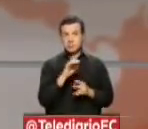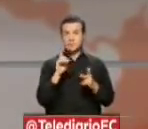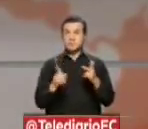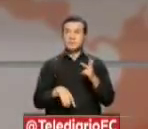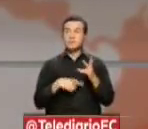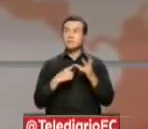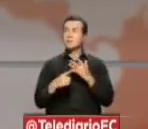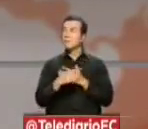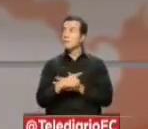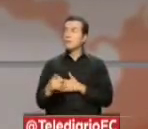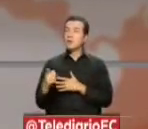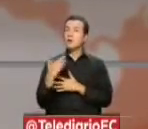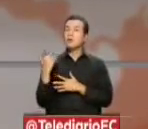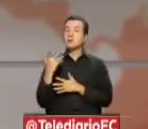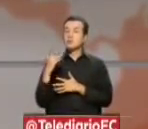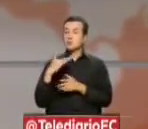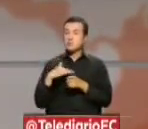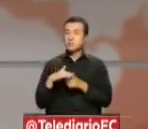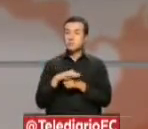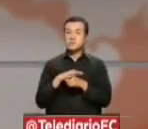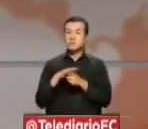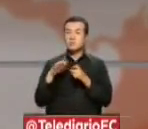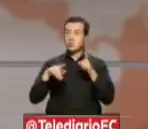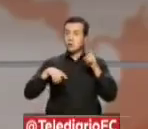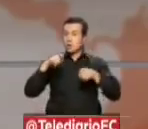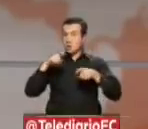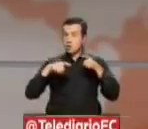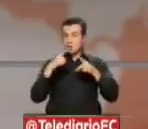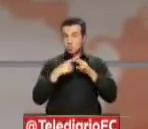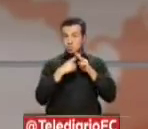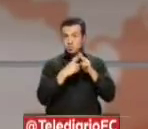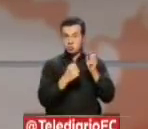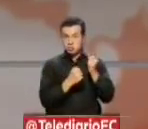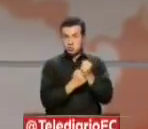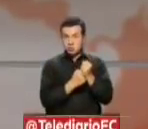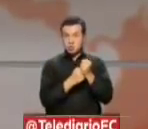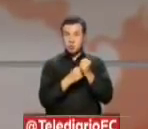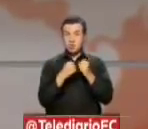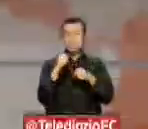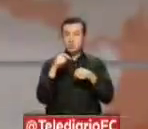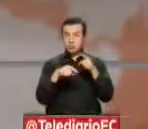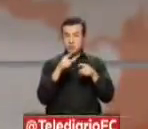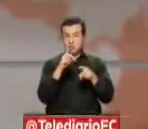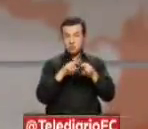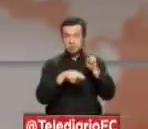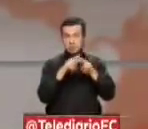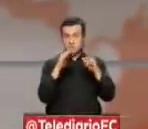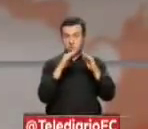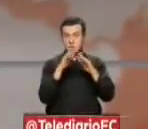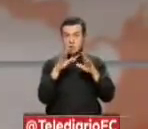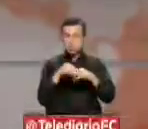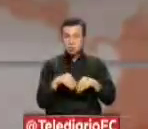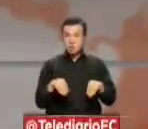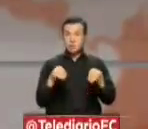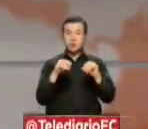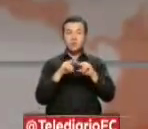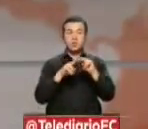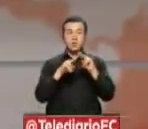posibilidad es la de que las cooperativas de ahorro y crédito financien a las cooperativas de vivienda que desean conseguir un terreno para